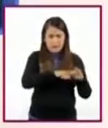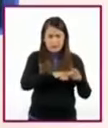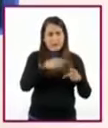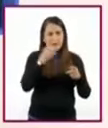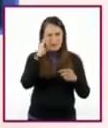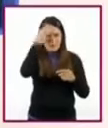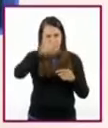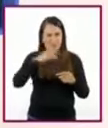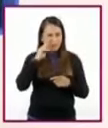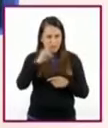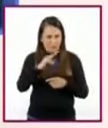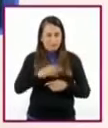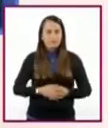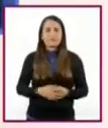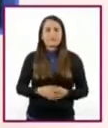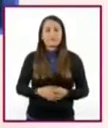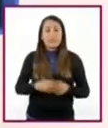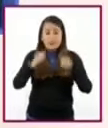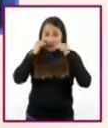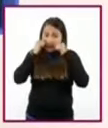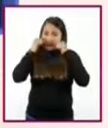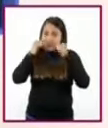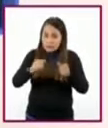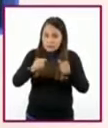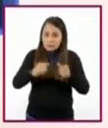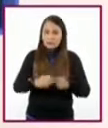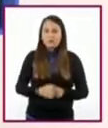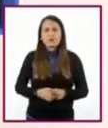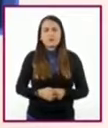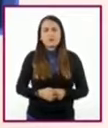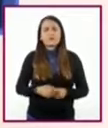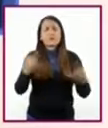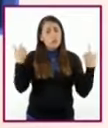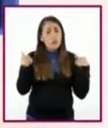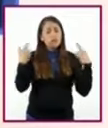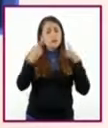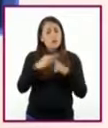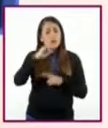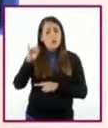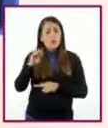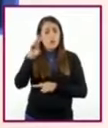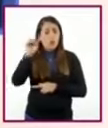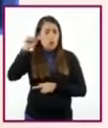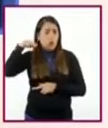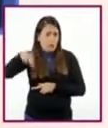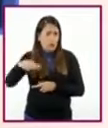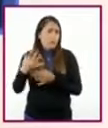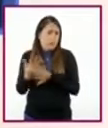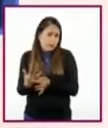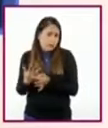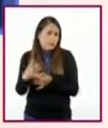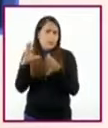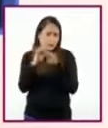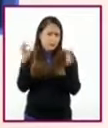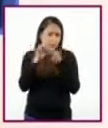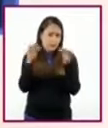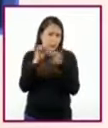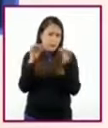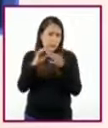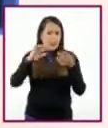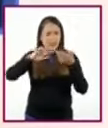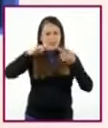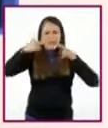imagen. Pongan mucha atención, ya que el profesor Juan Carlos comentará la relación que se da en